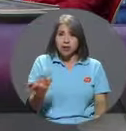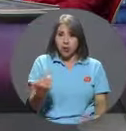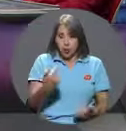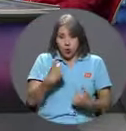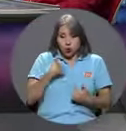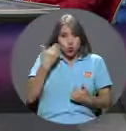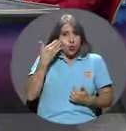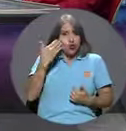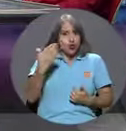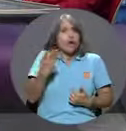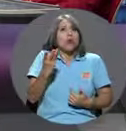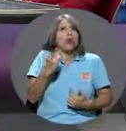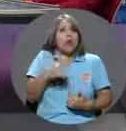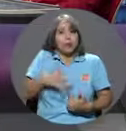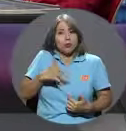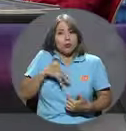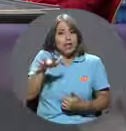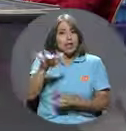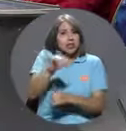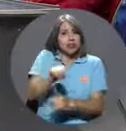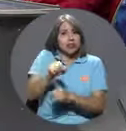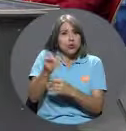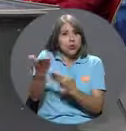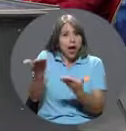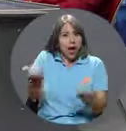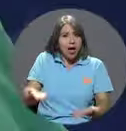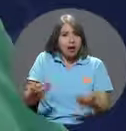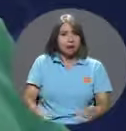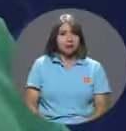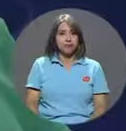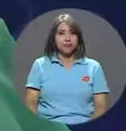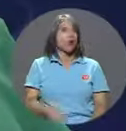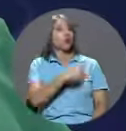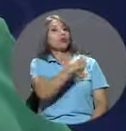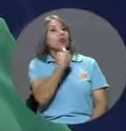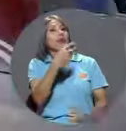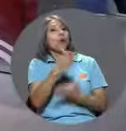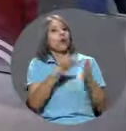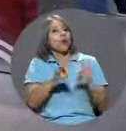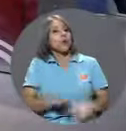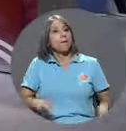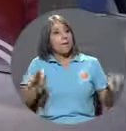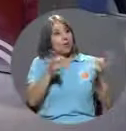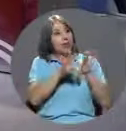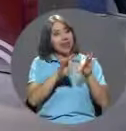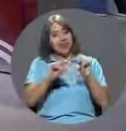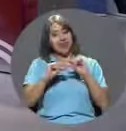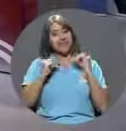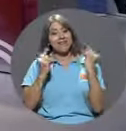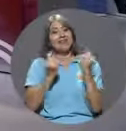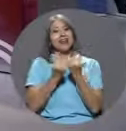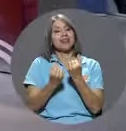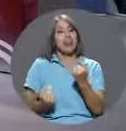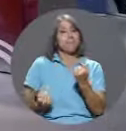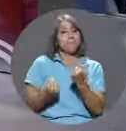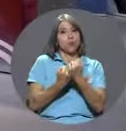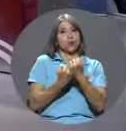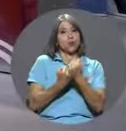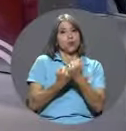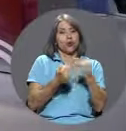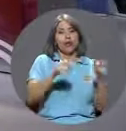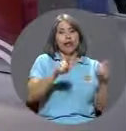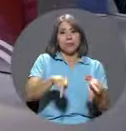podría considerarse si yo no sé la magnitud de la situación que está atravesando. Usted mencionó algo muy importante, lo de la red de apoyo.